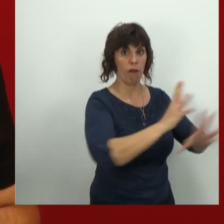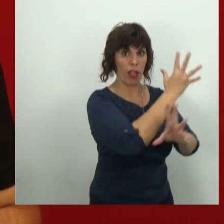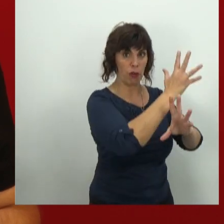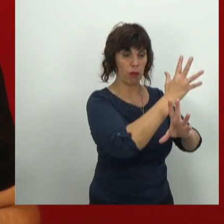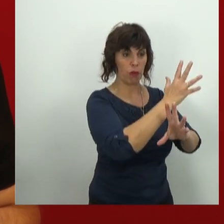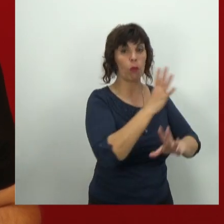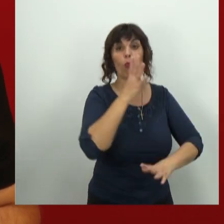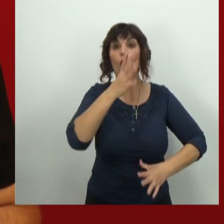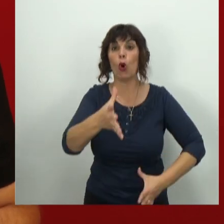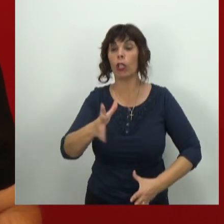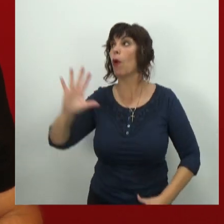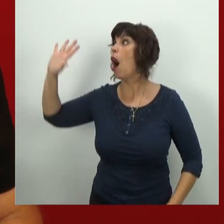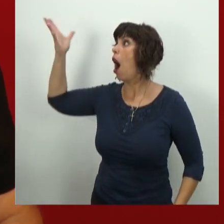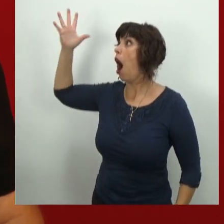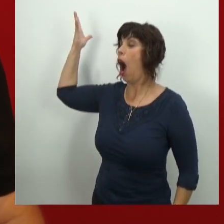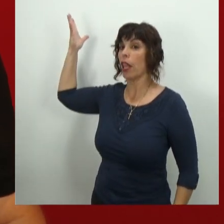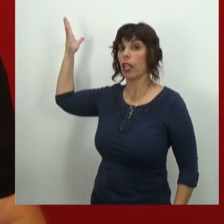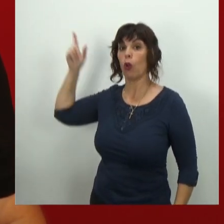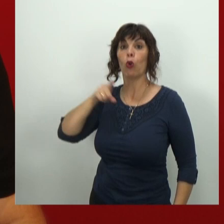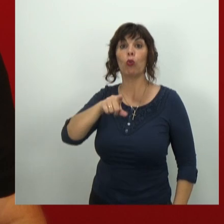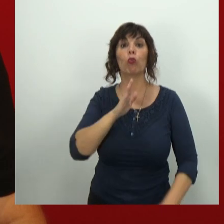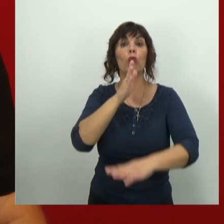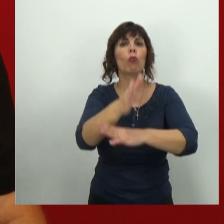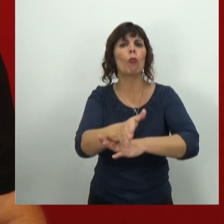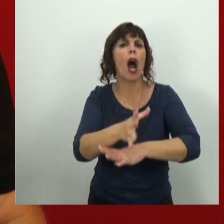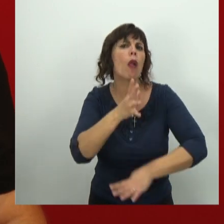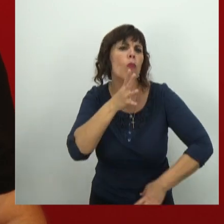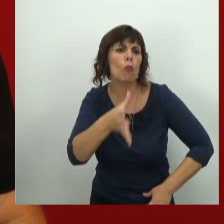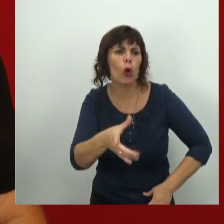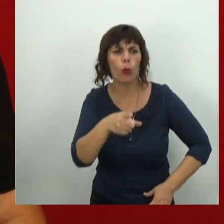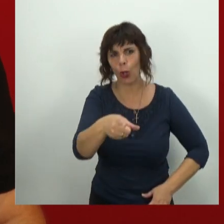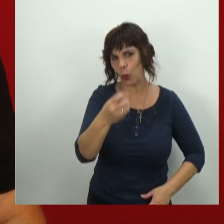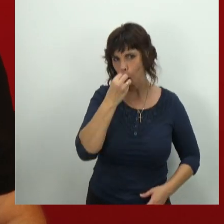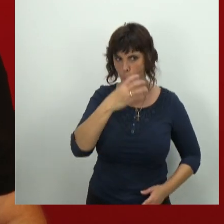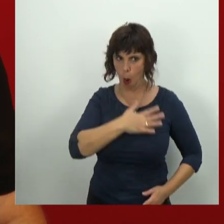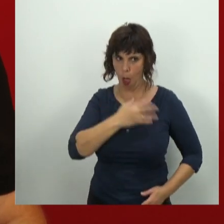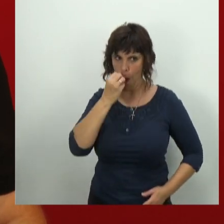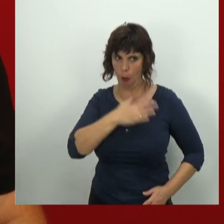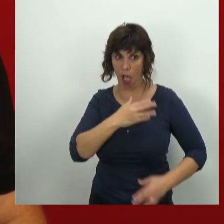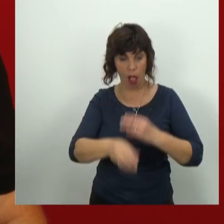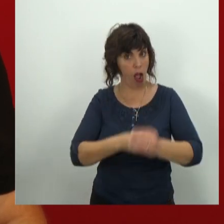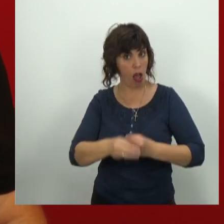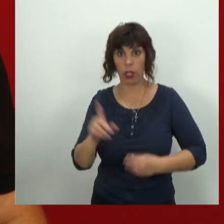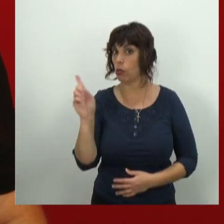Porque al cielo no vas por buenas obras. Al cielo solo vas